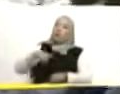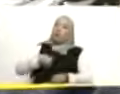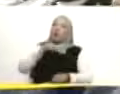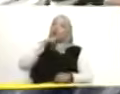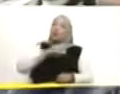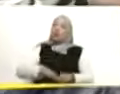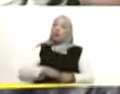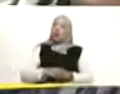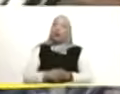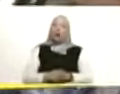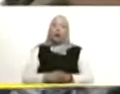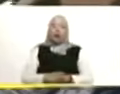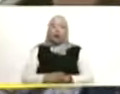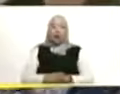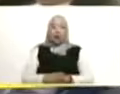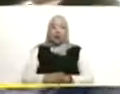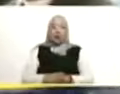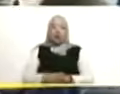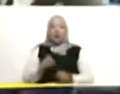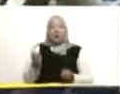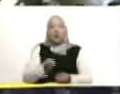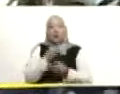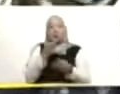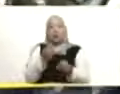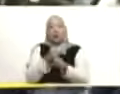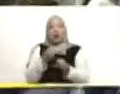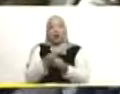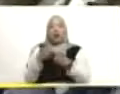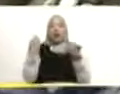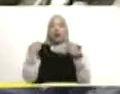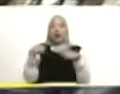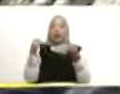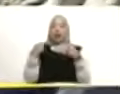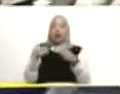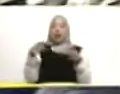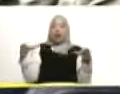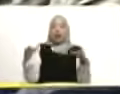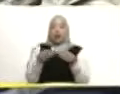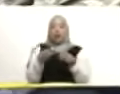historia. Lo mencionaba Génesis también, época